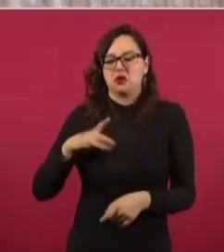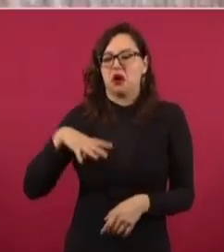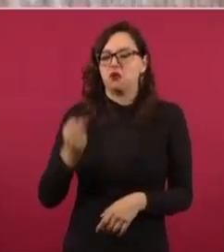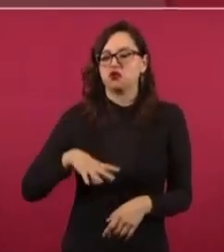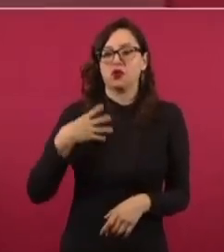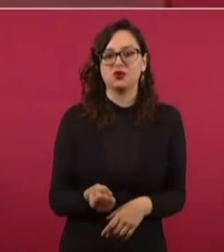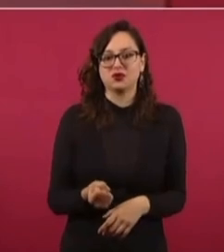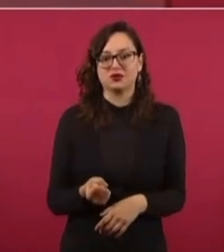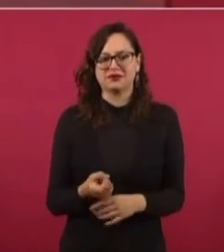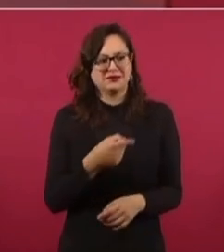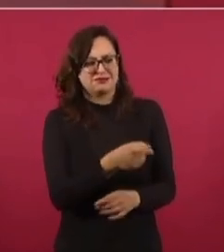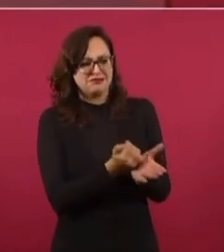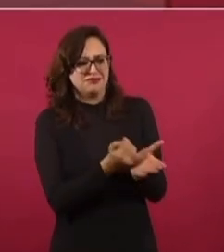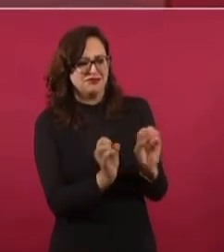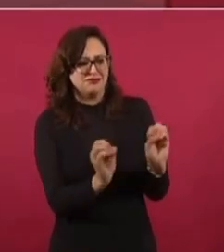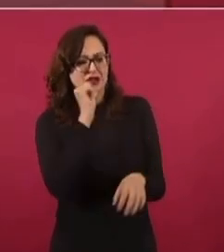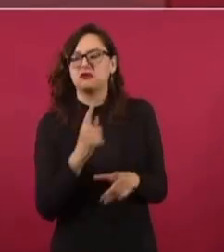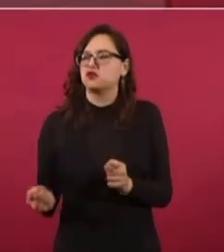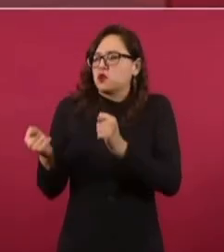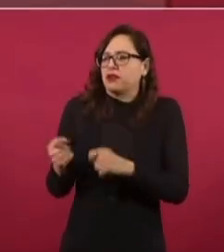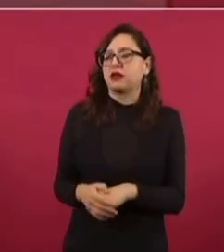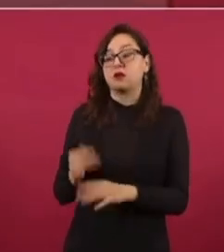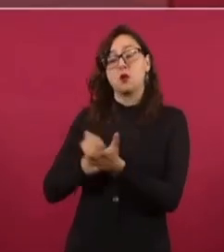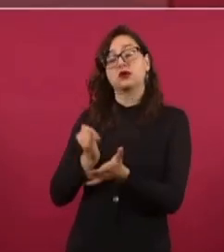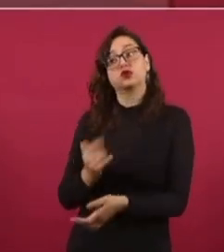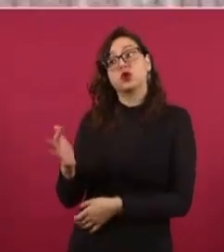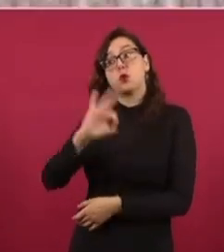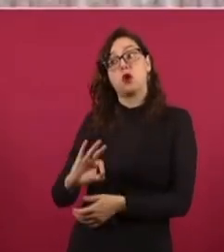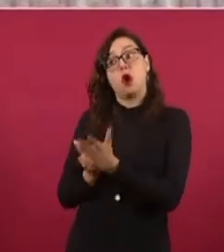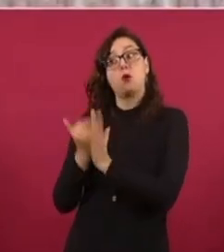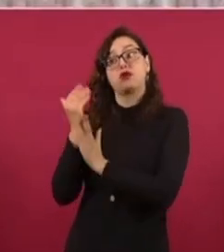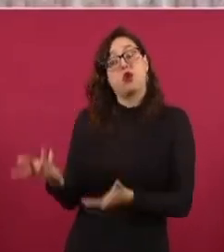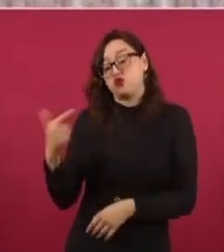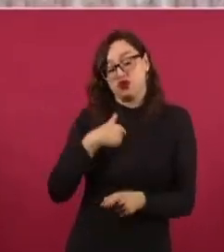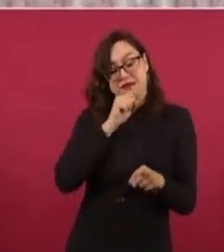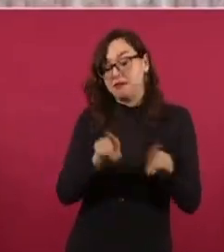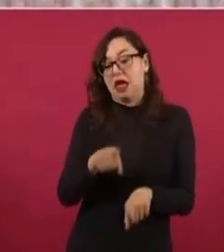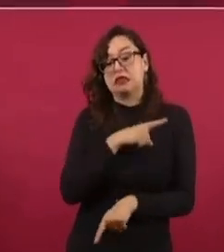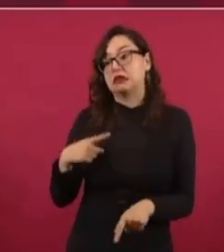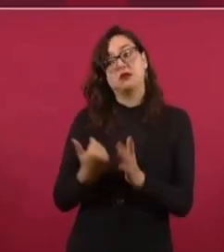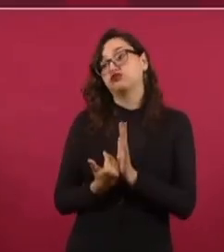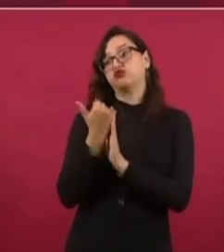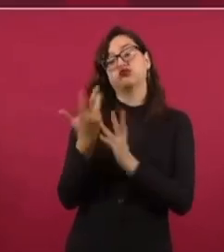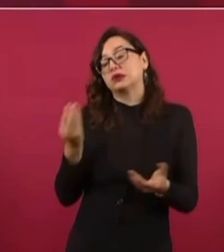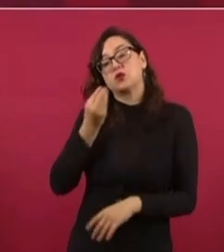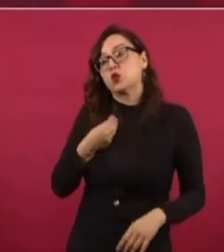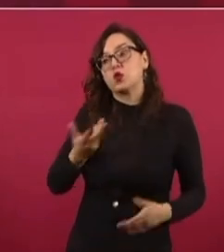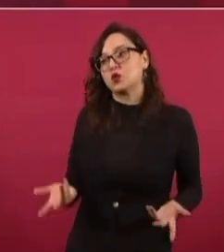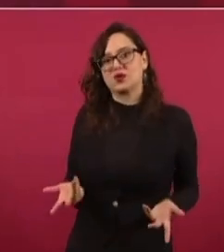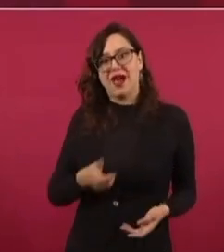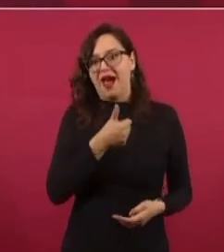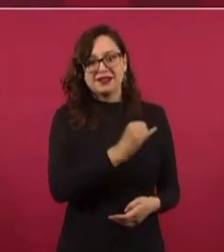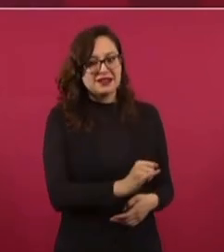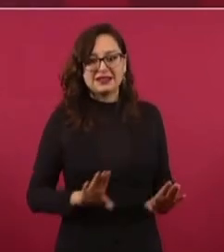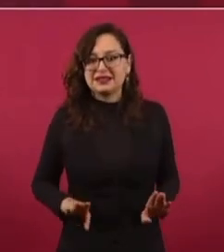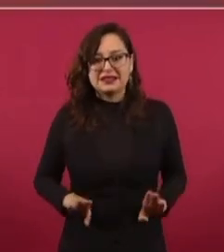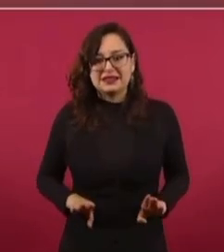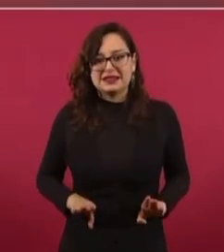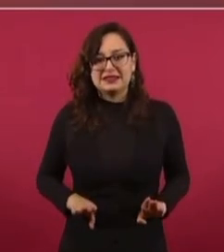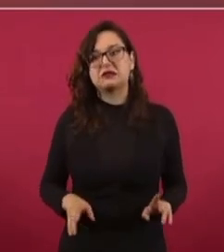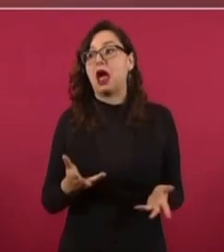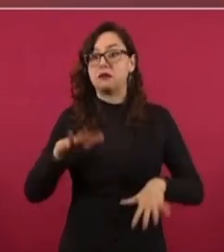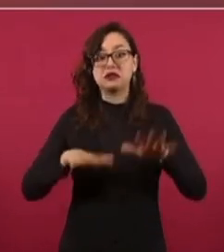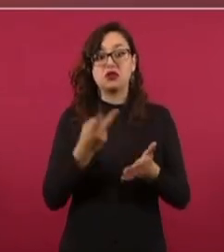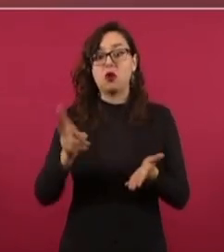hay un aumento de impuesto del 5 por ciento, ellos aprovechan para incrementar el precio de sus mercancías